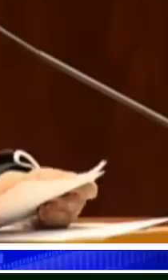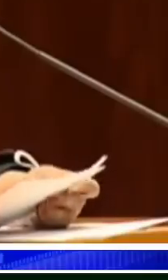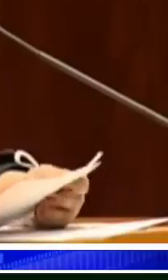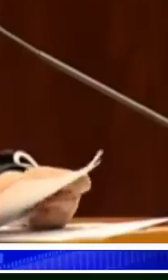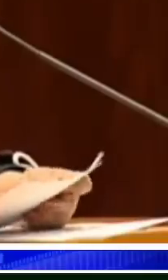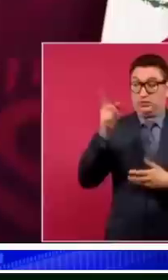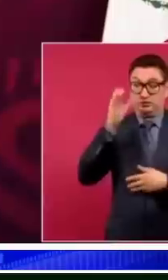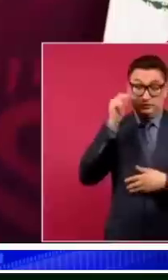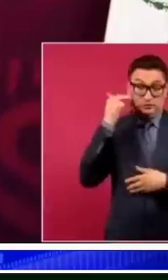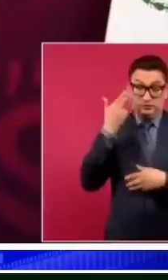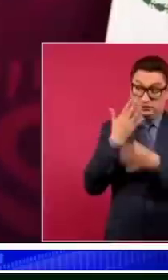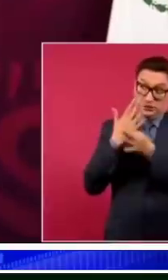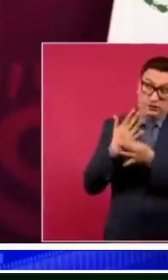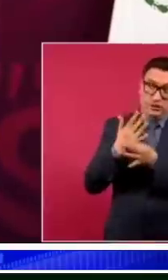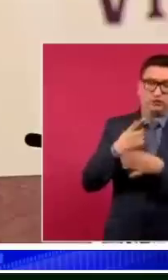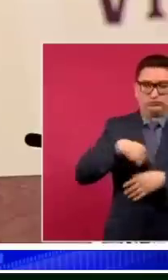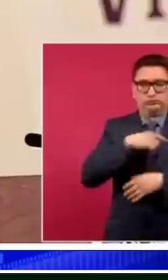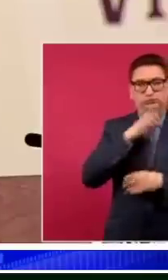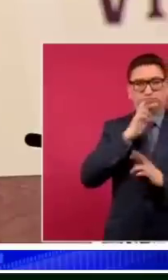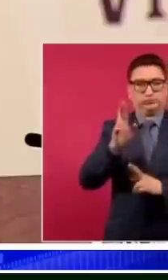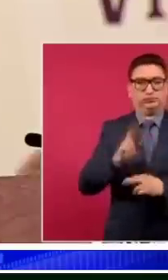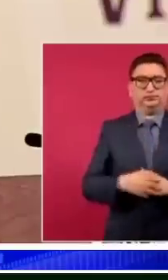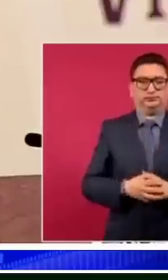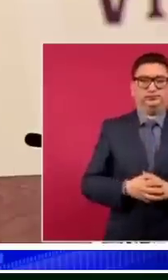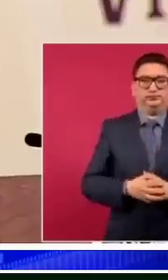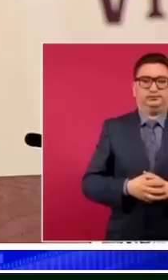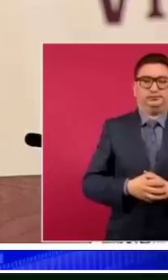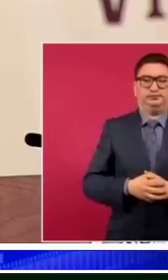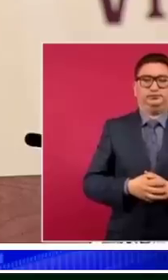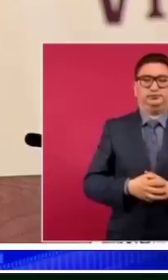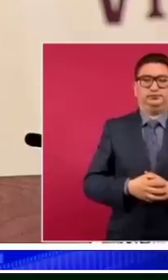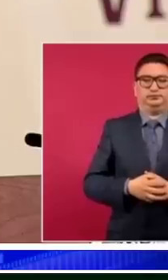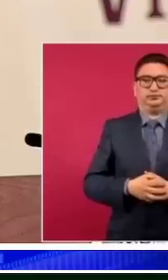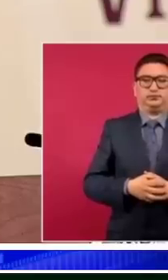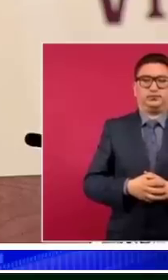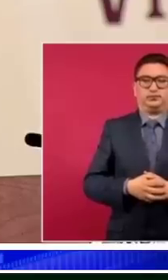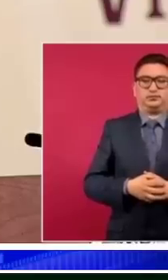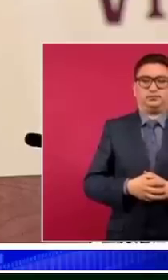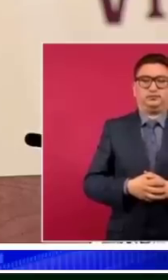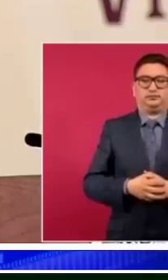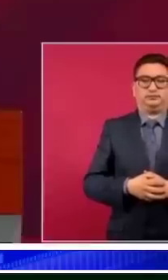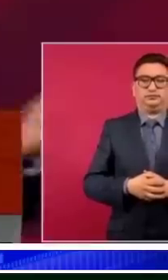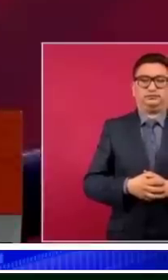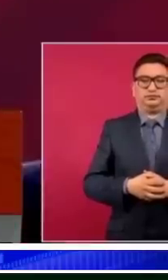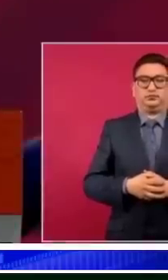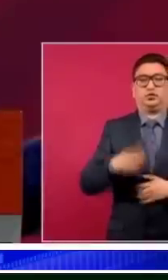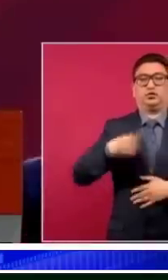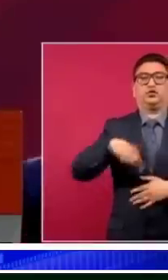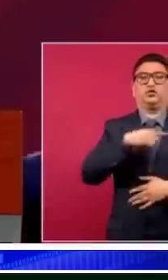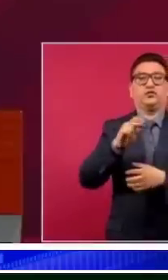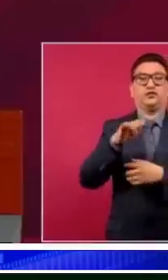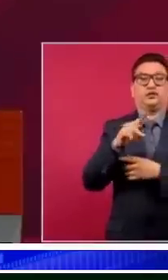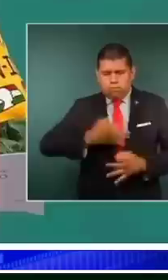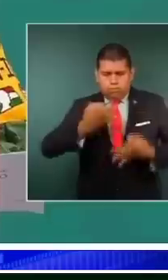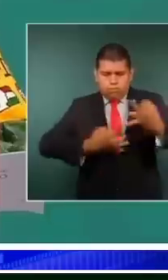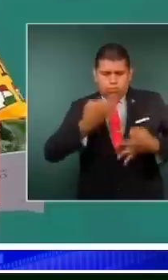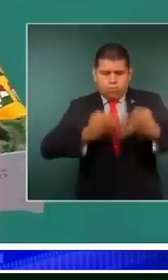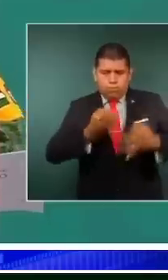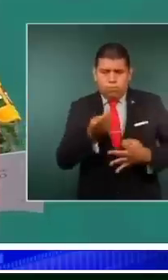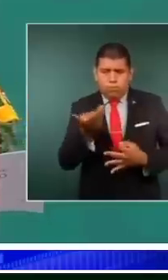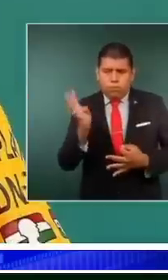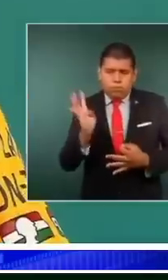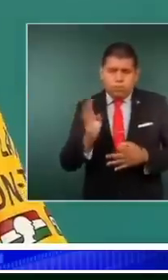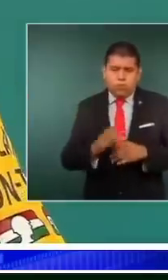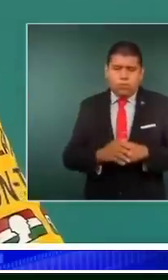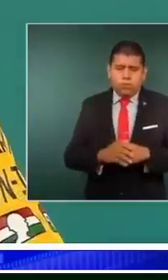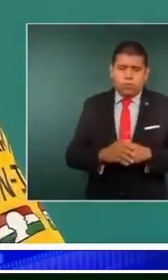para atrás esta reforma de la Cuarta Transformación. Evidentemente la oposición, en general también los partidos, les decía yo, sus